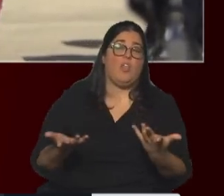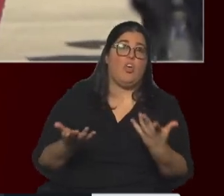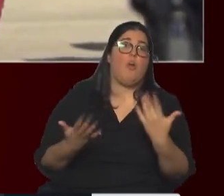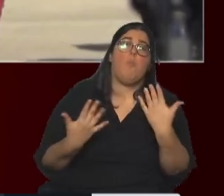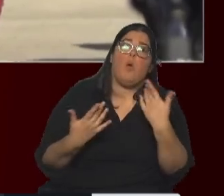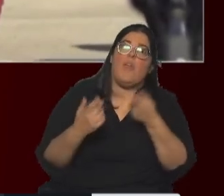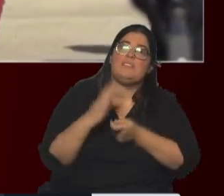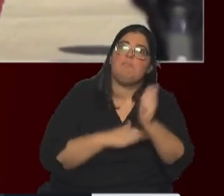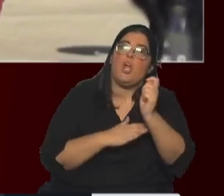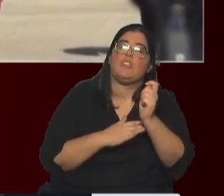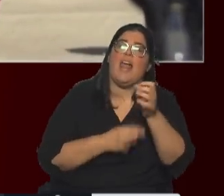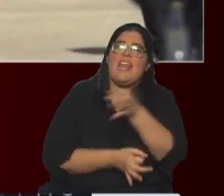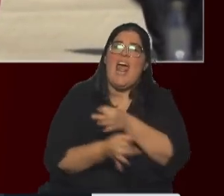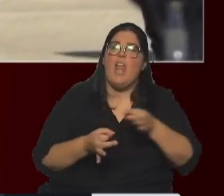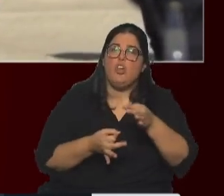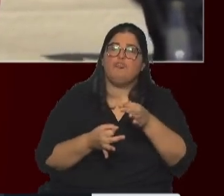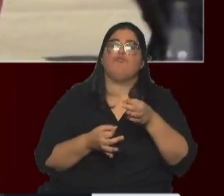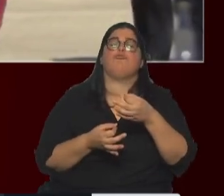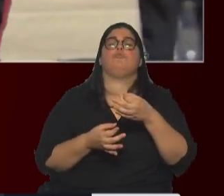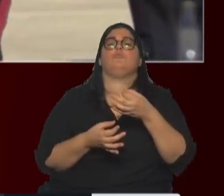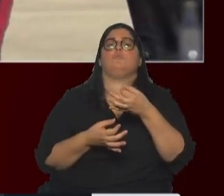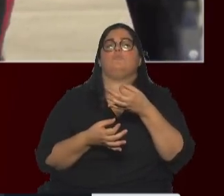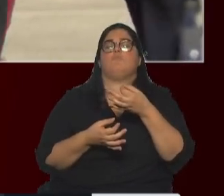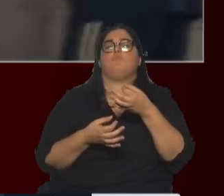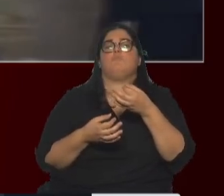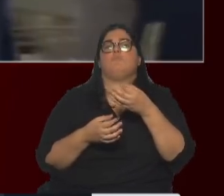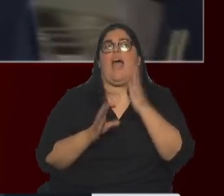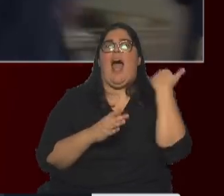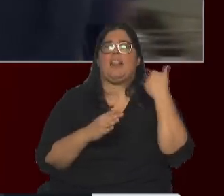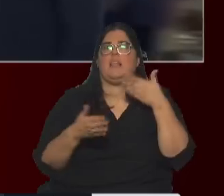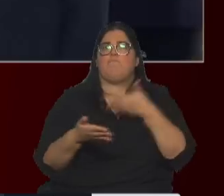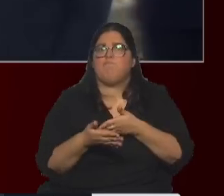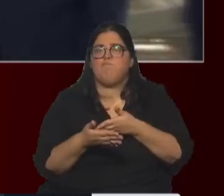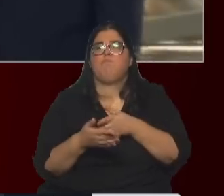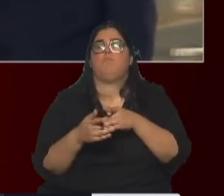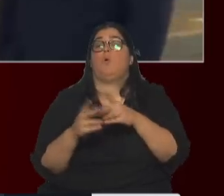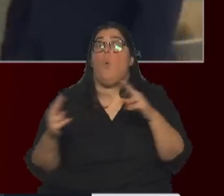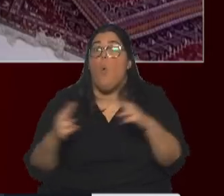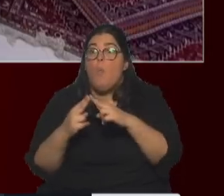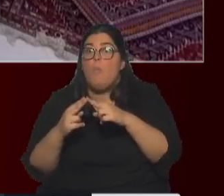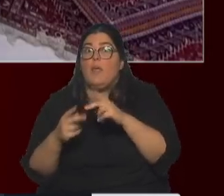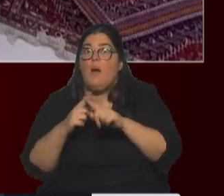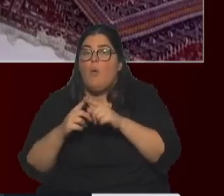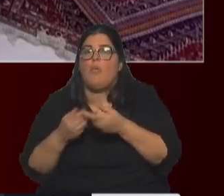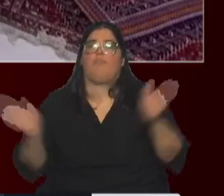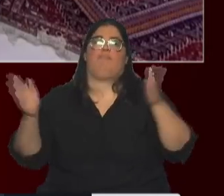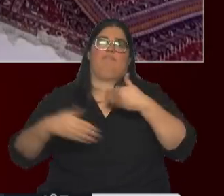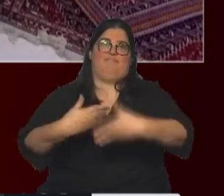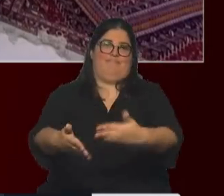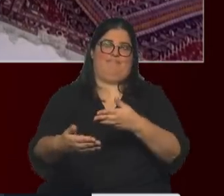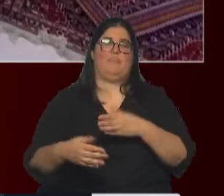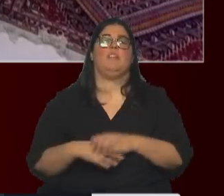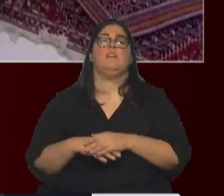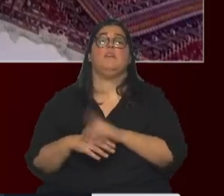exportar granos que estaba detenido y que se destraba después de esta cumbre con presencia también del presidente turco